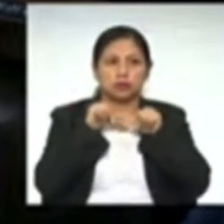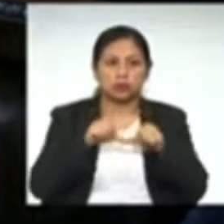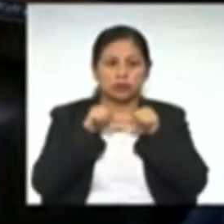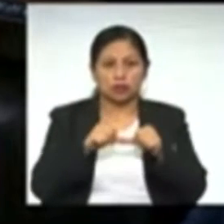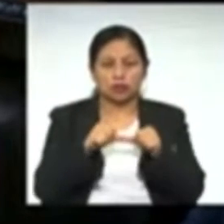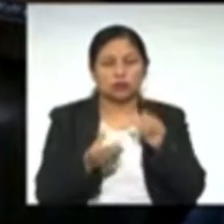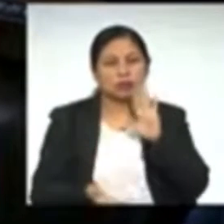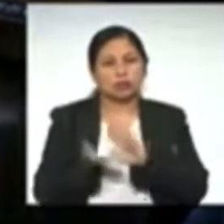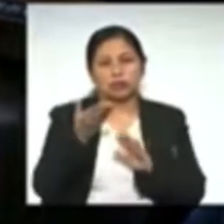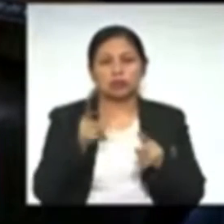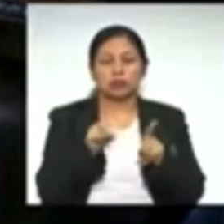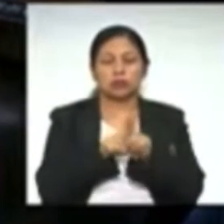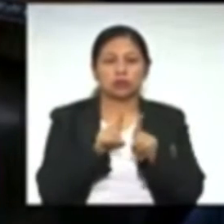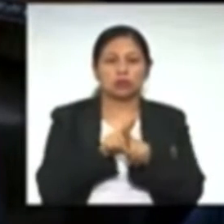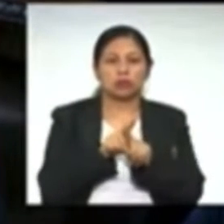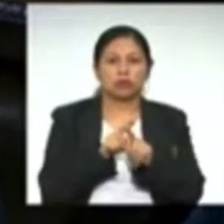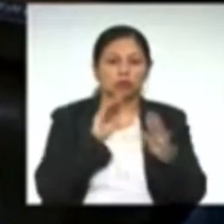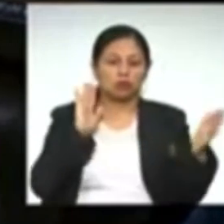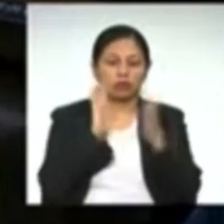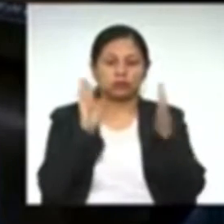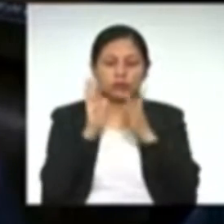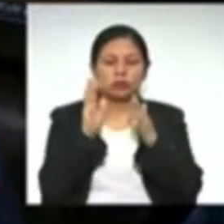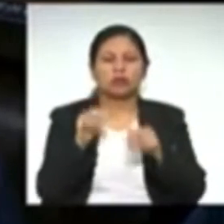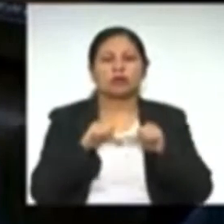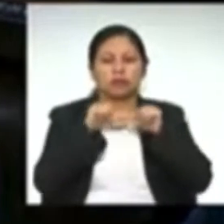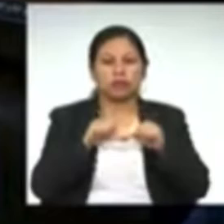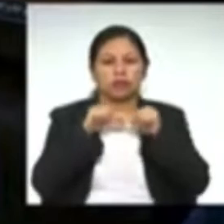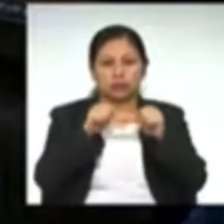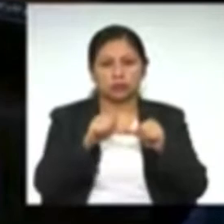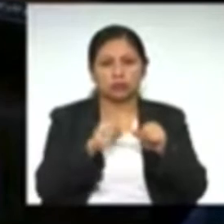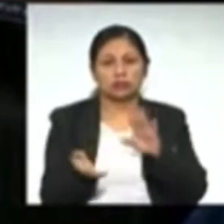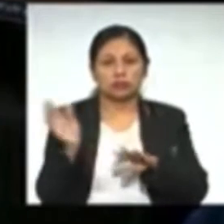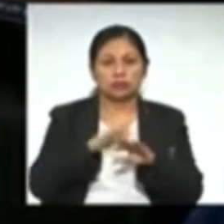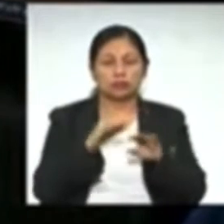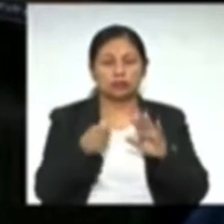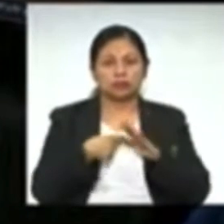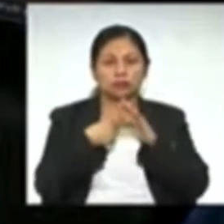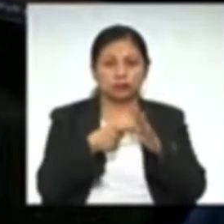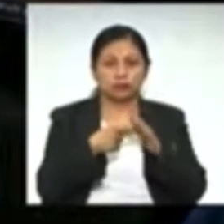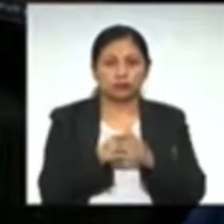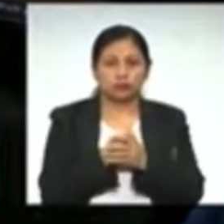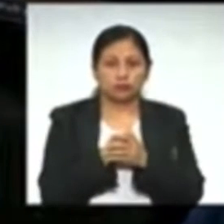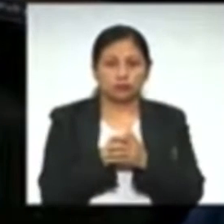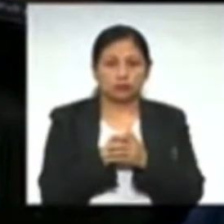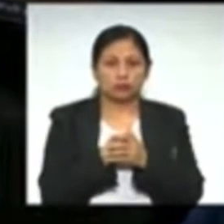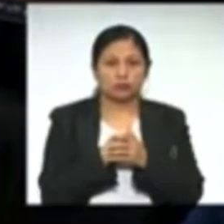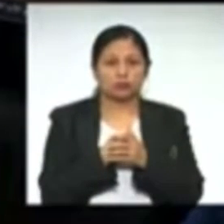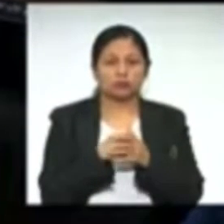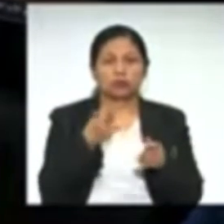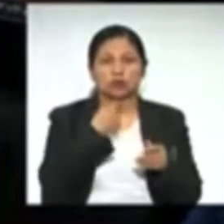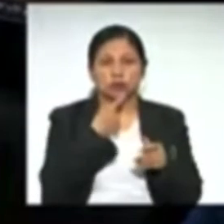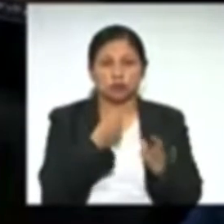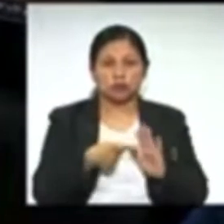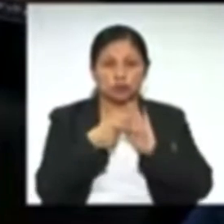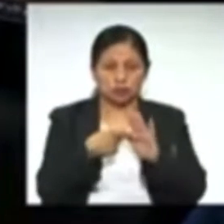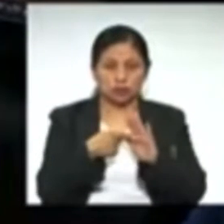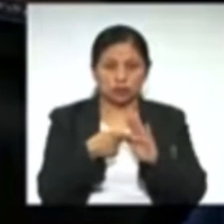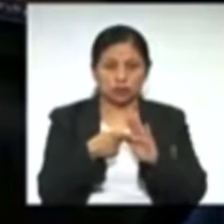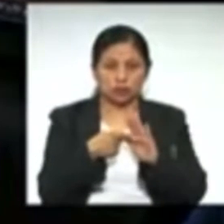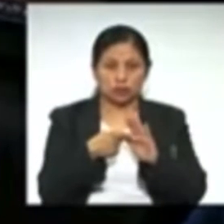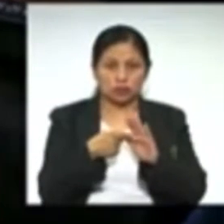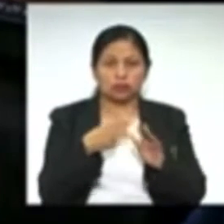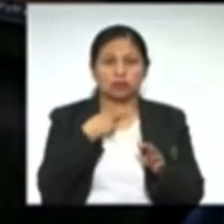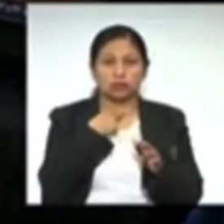en provocar, en la confrontación que insisten en armar. Compañeros,